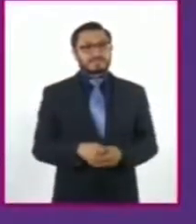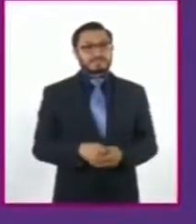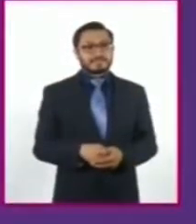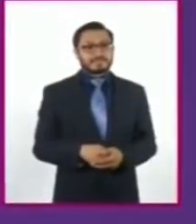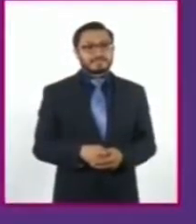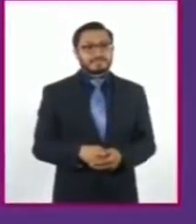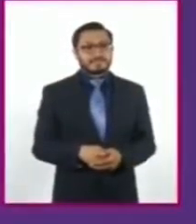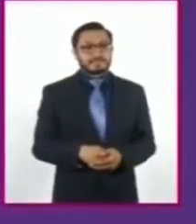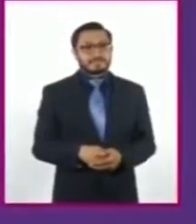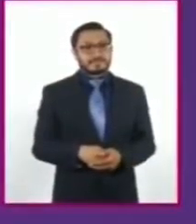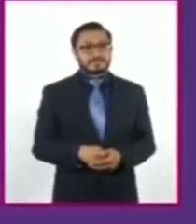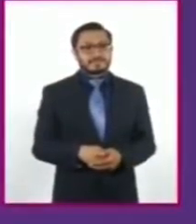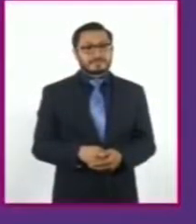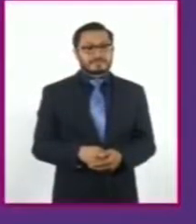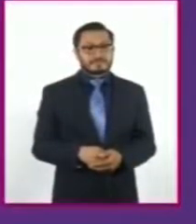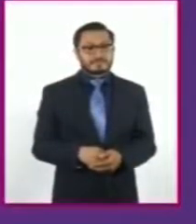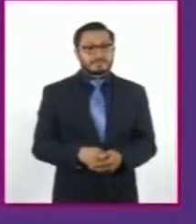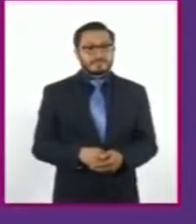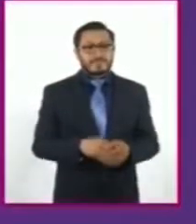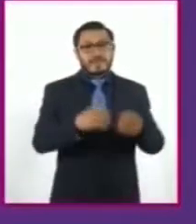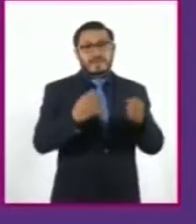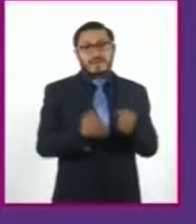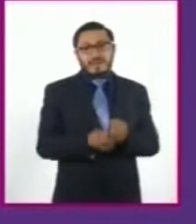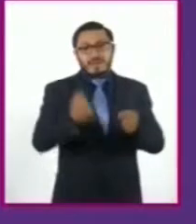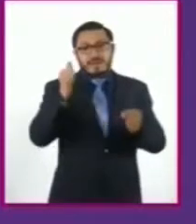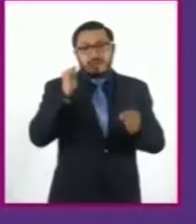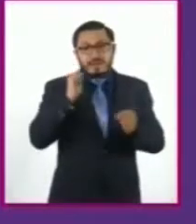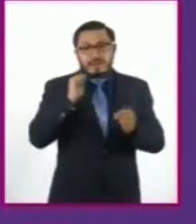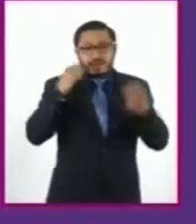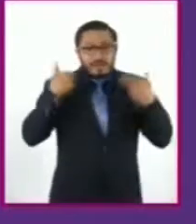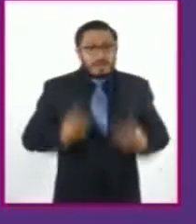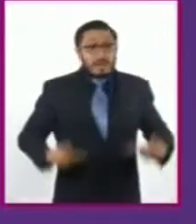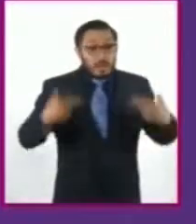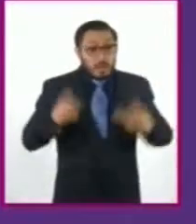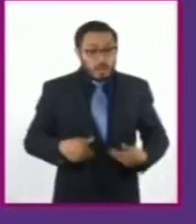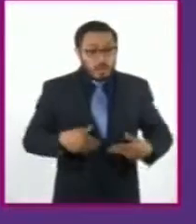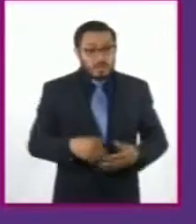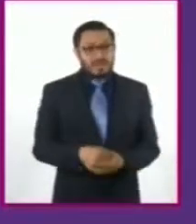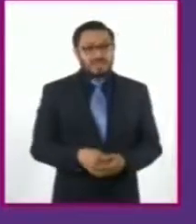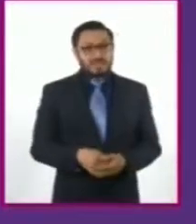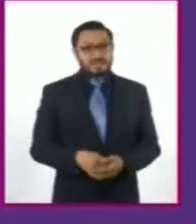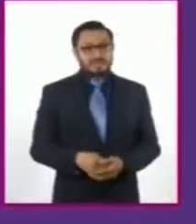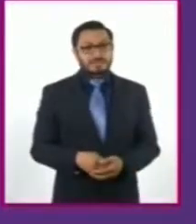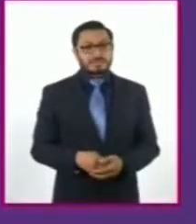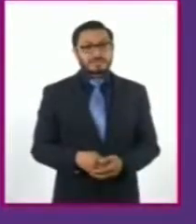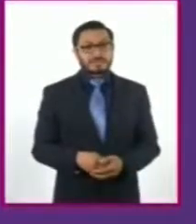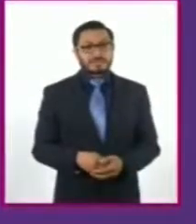Los ámbitos para el desarrollo del potencial humano son los siguientes.